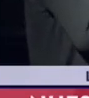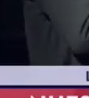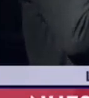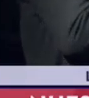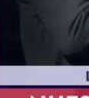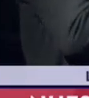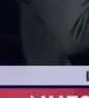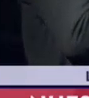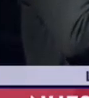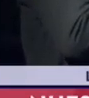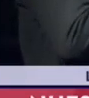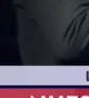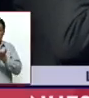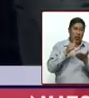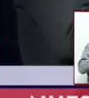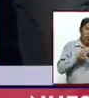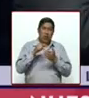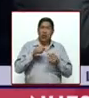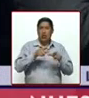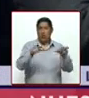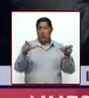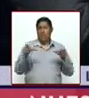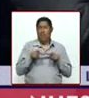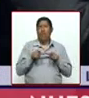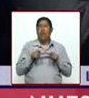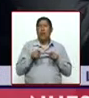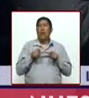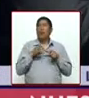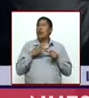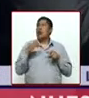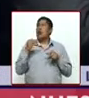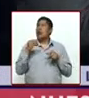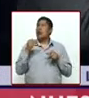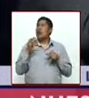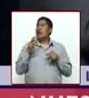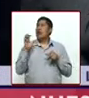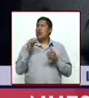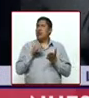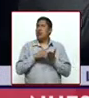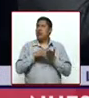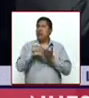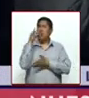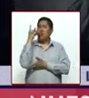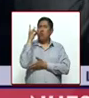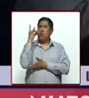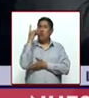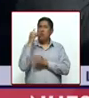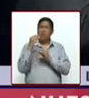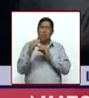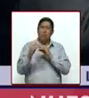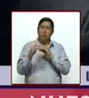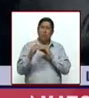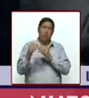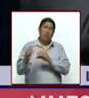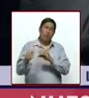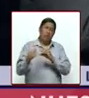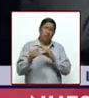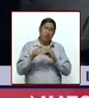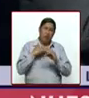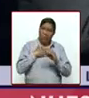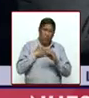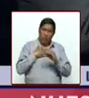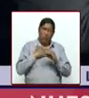se ha llevado a esta zona, los más de 300.000 bolivianos depositados en cuentas de